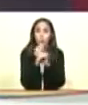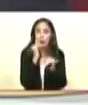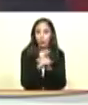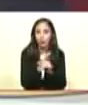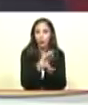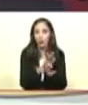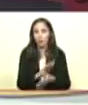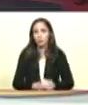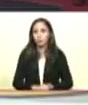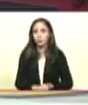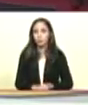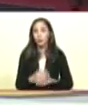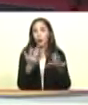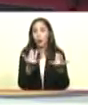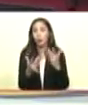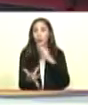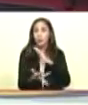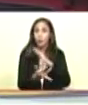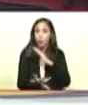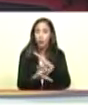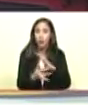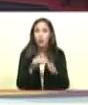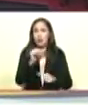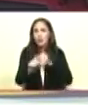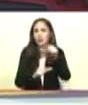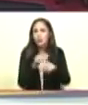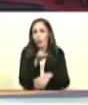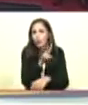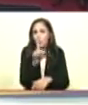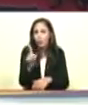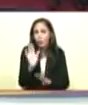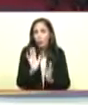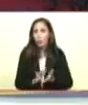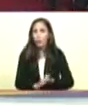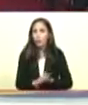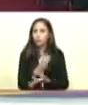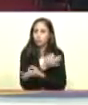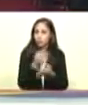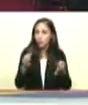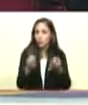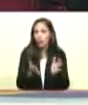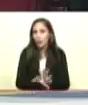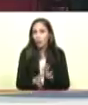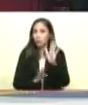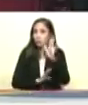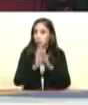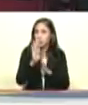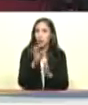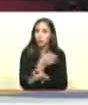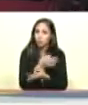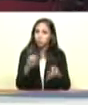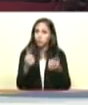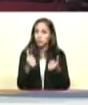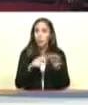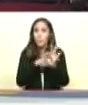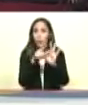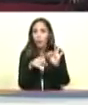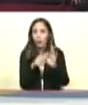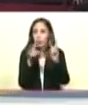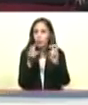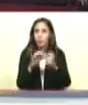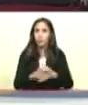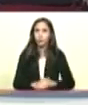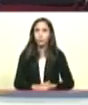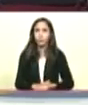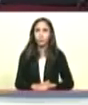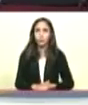mundo. Venezuela ha entrado al siglo XXI de manera avanzada y de manera acelerada. He decidido crear la